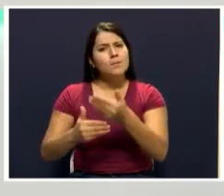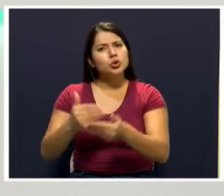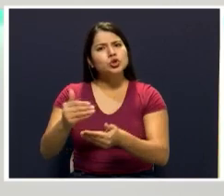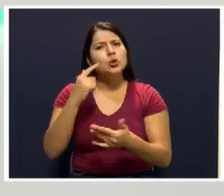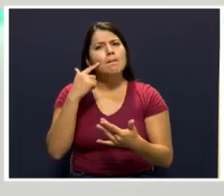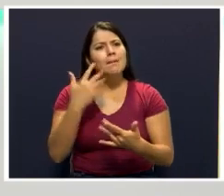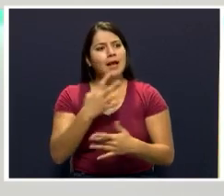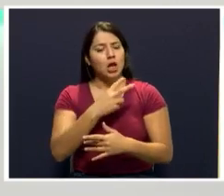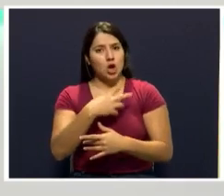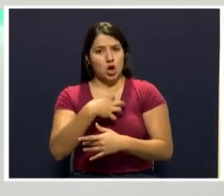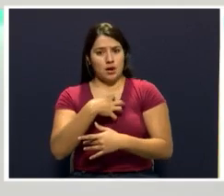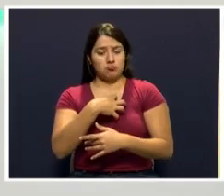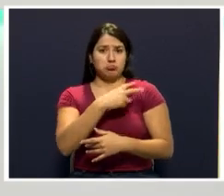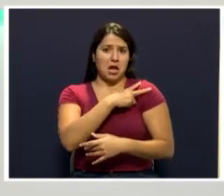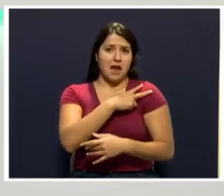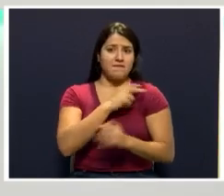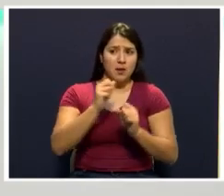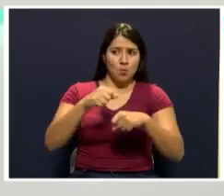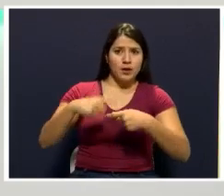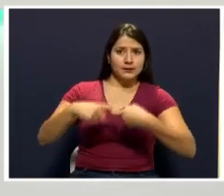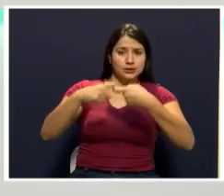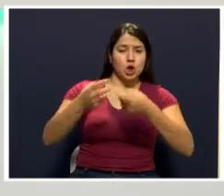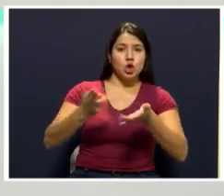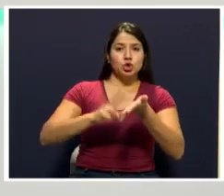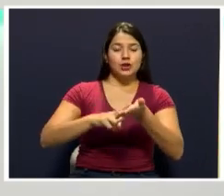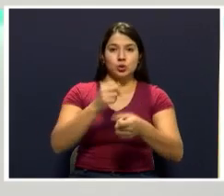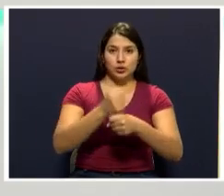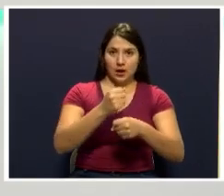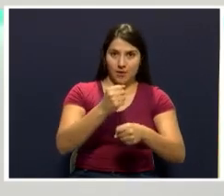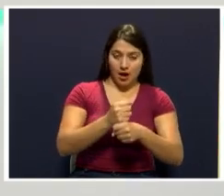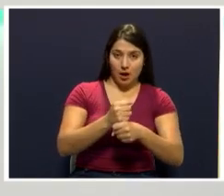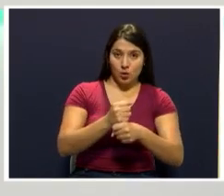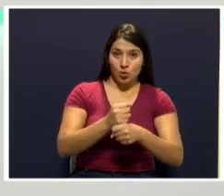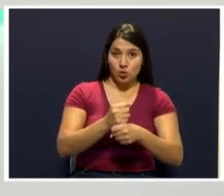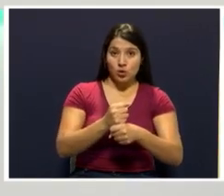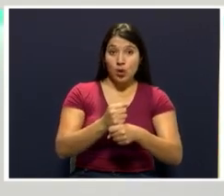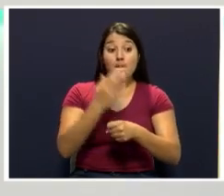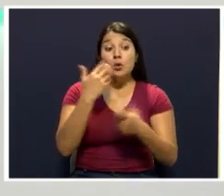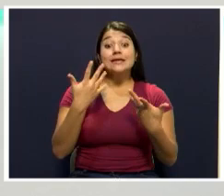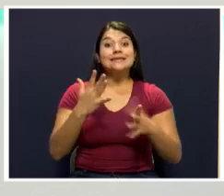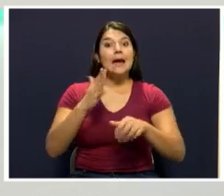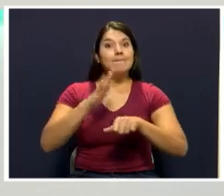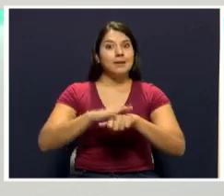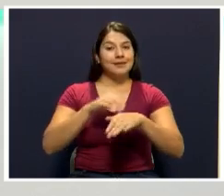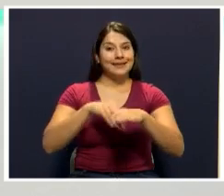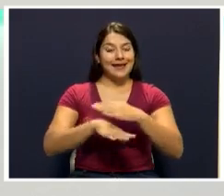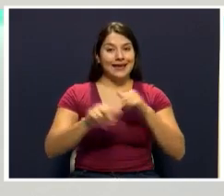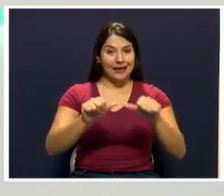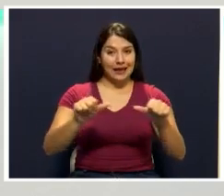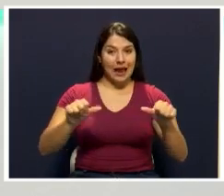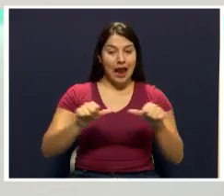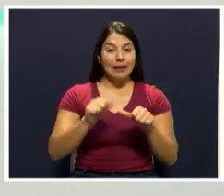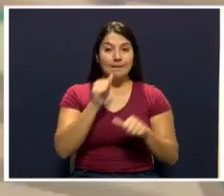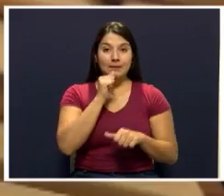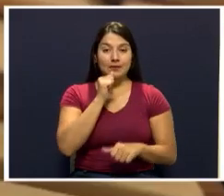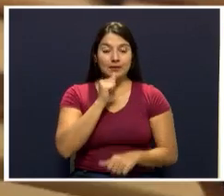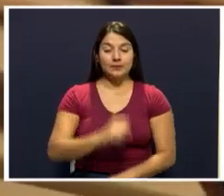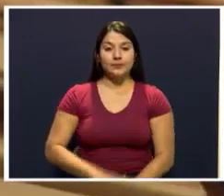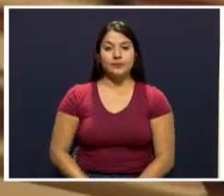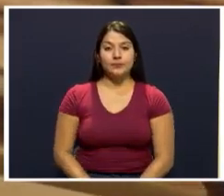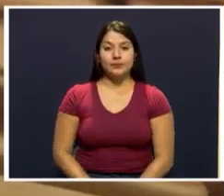patronos puedan ejecutar la suspensión de contratos laborales que ya está permitido en el sector privado.